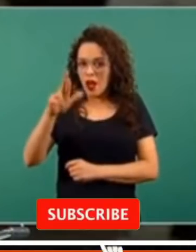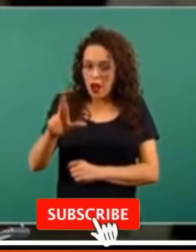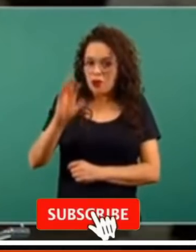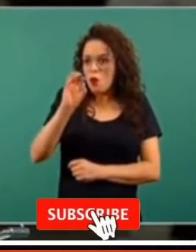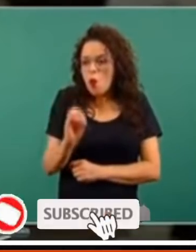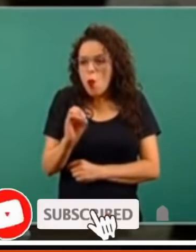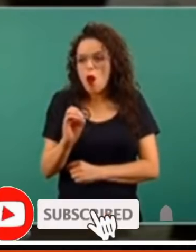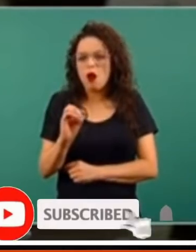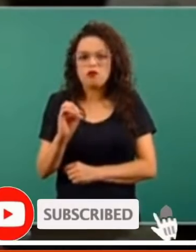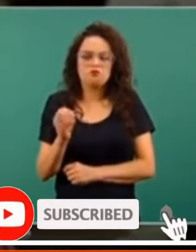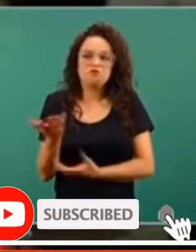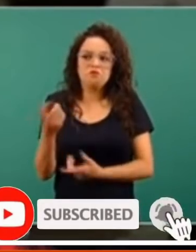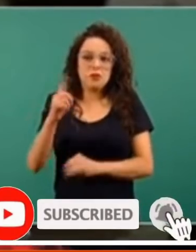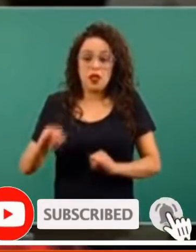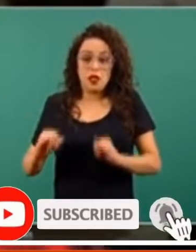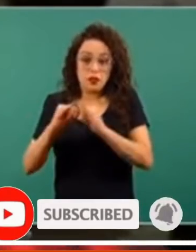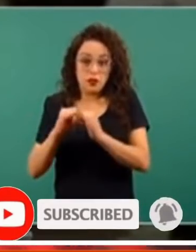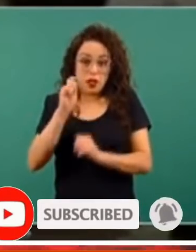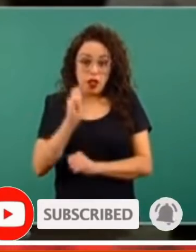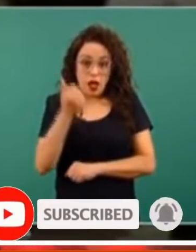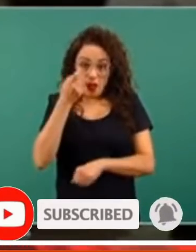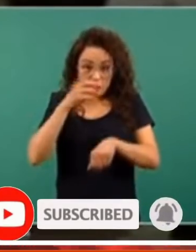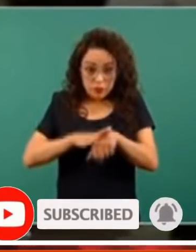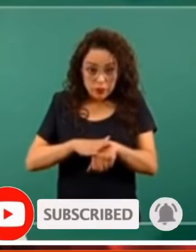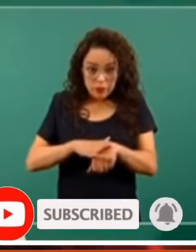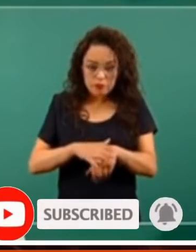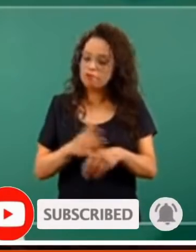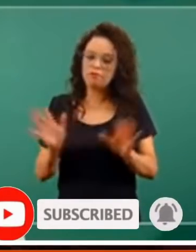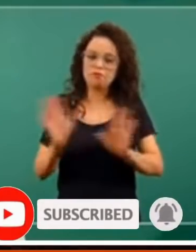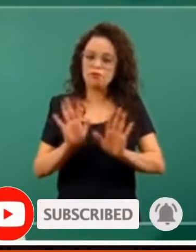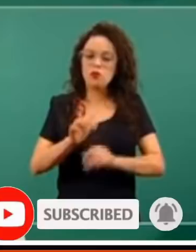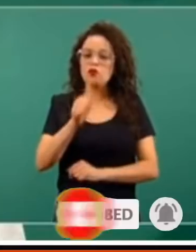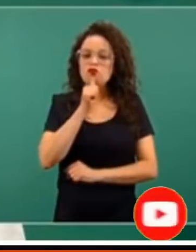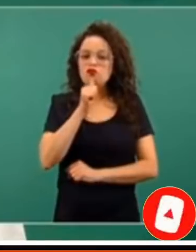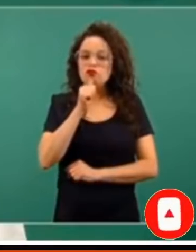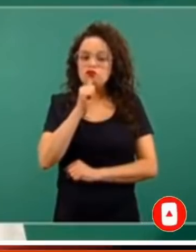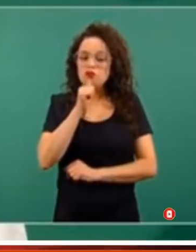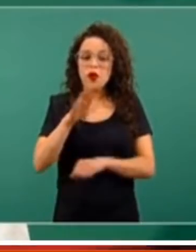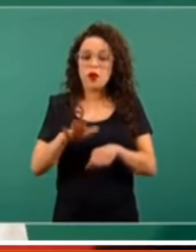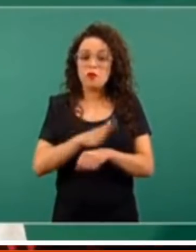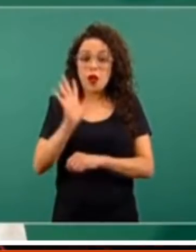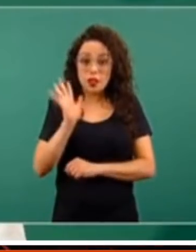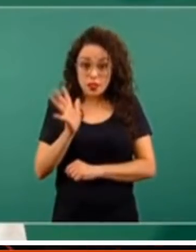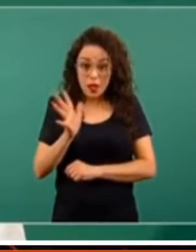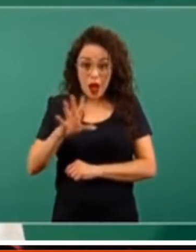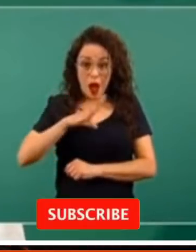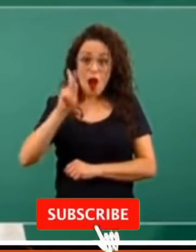instancia administrativa? No, es todavía muy temprano para tener alguna evidencia que